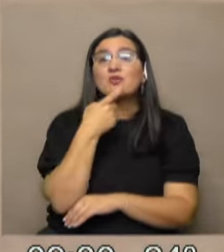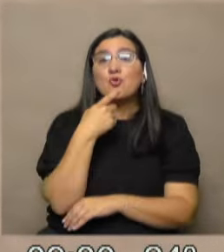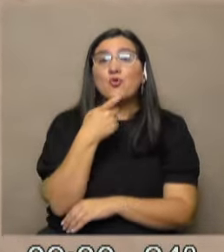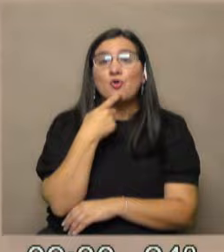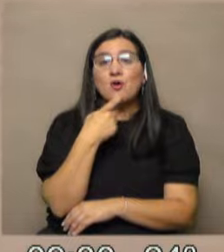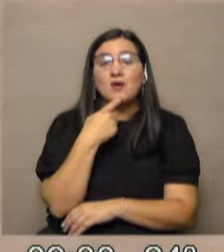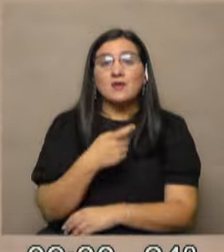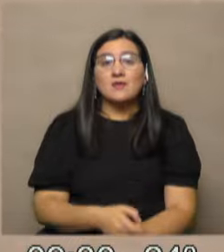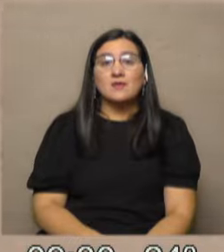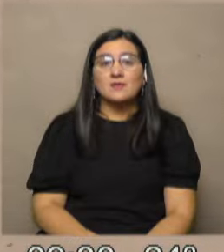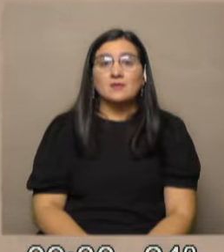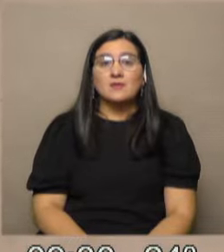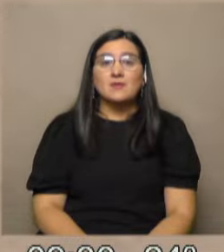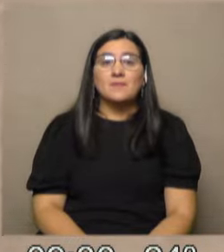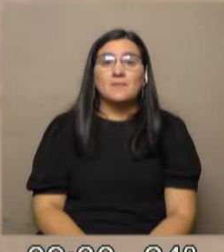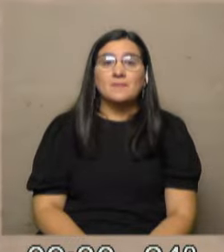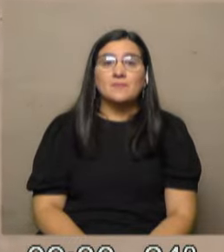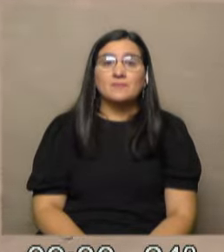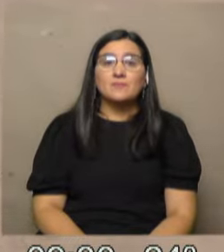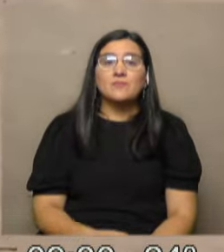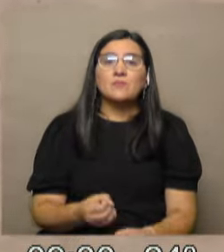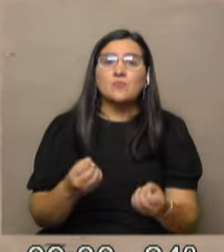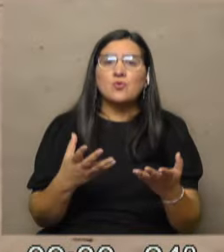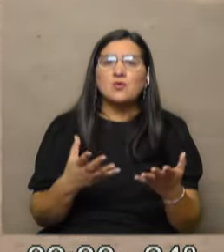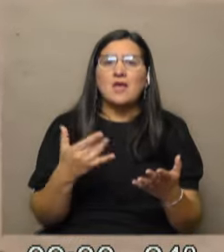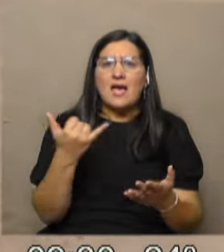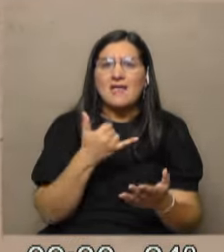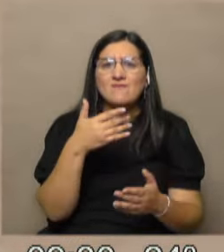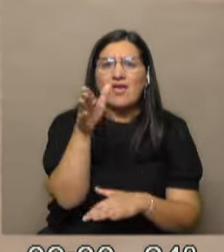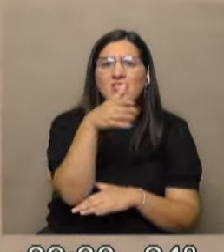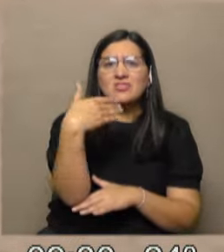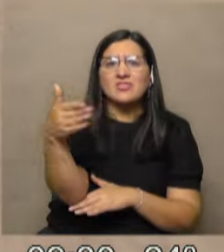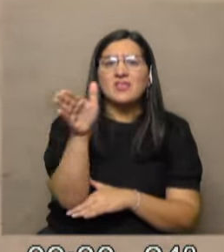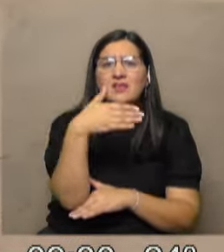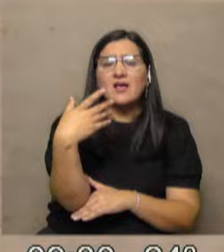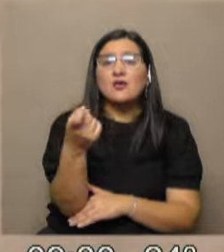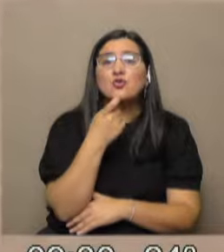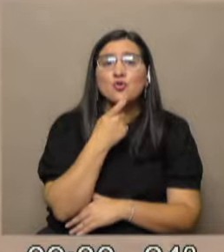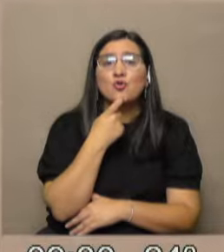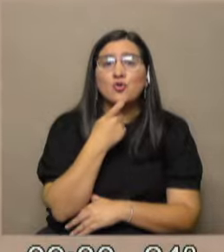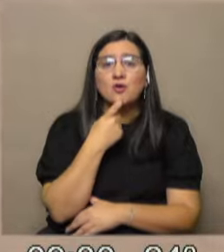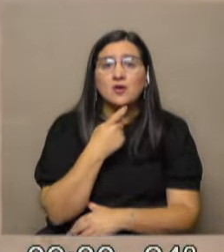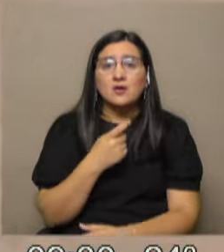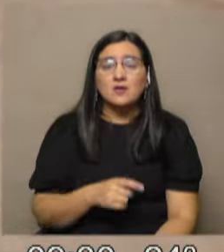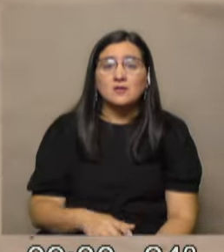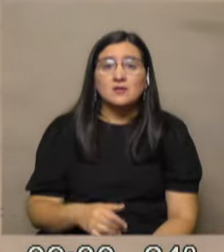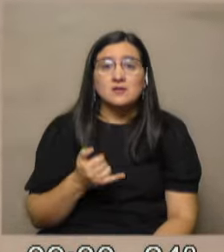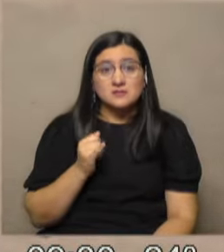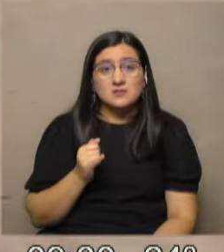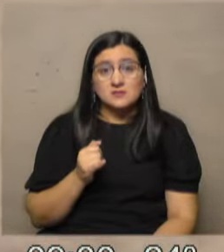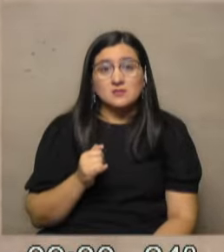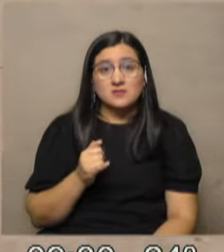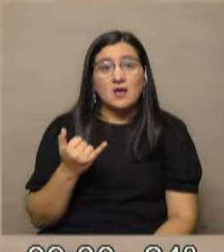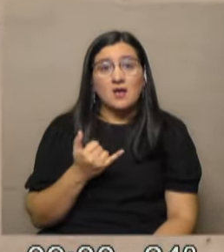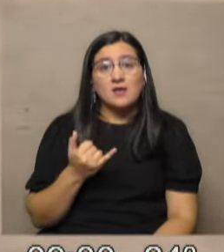para la gente, sobre todo para quienes no bandera han venido roja hasta aquí, hay bandera... Hay, sí, al menos creo 100 metros de bandera